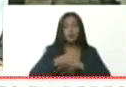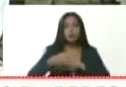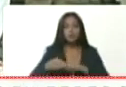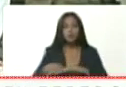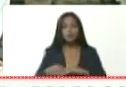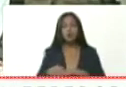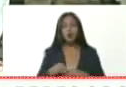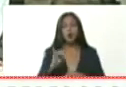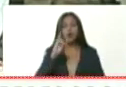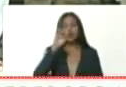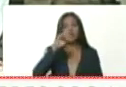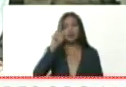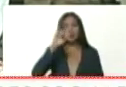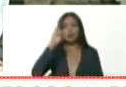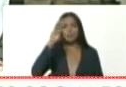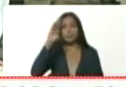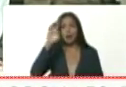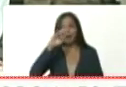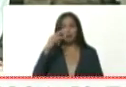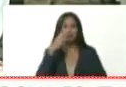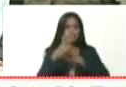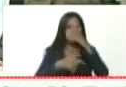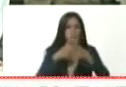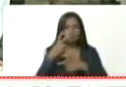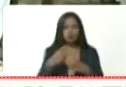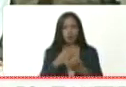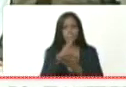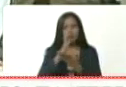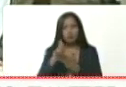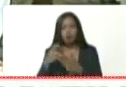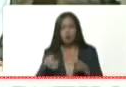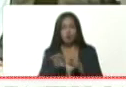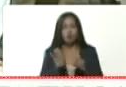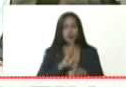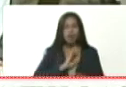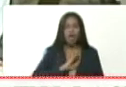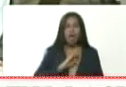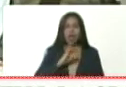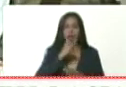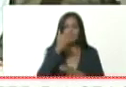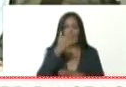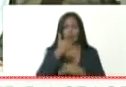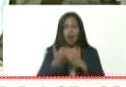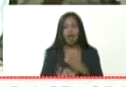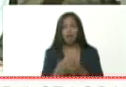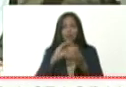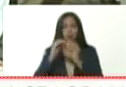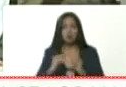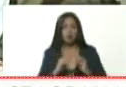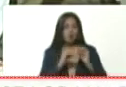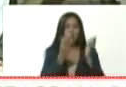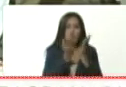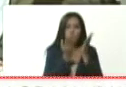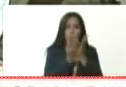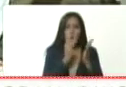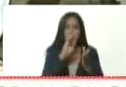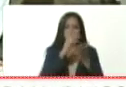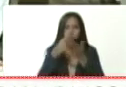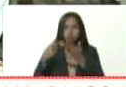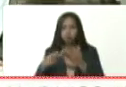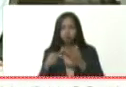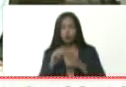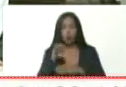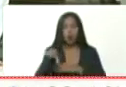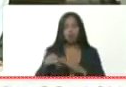irribarren está inspeccionando personalmente el plan de rehabilitación de escuelas de todo el